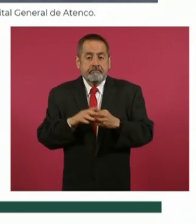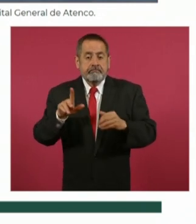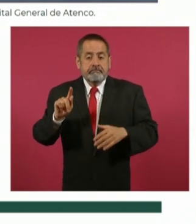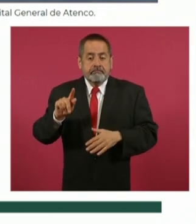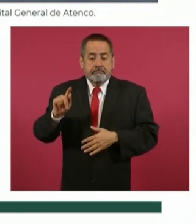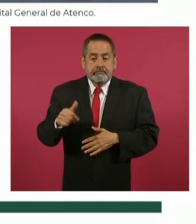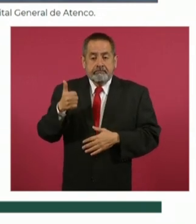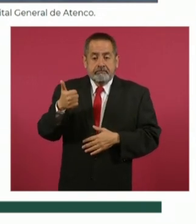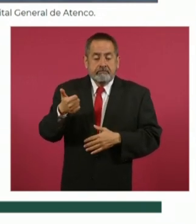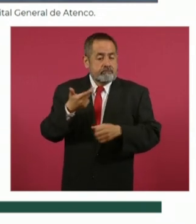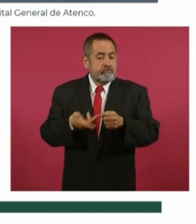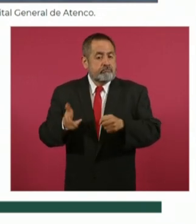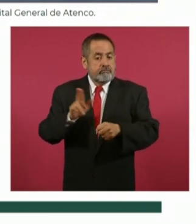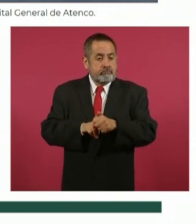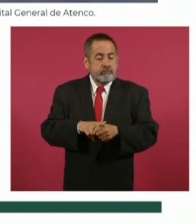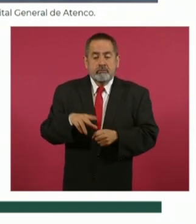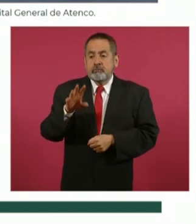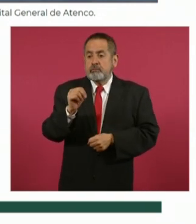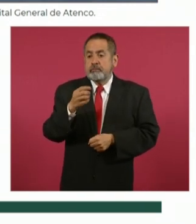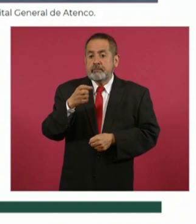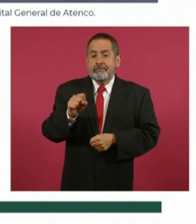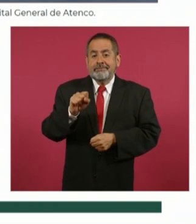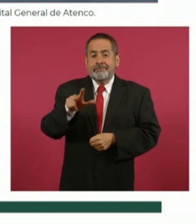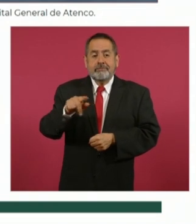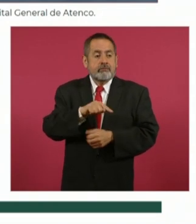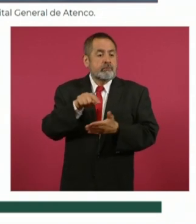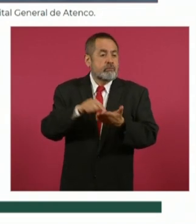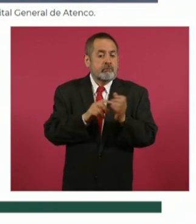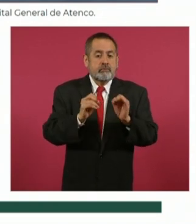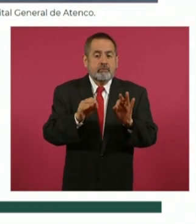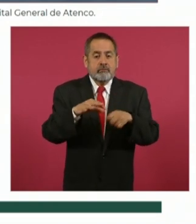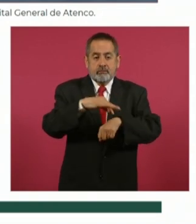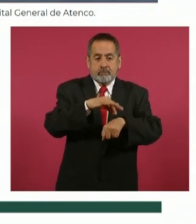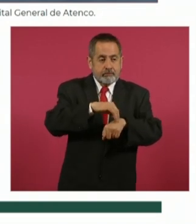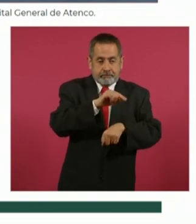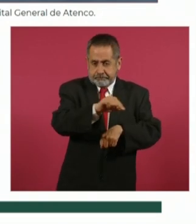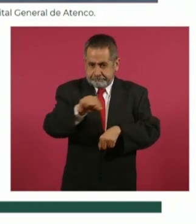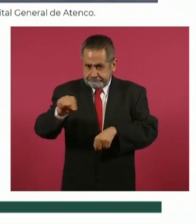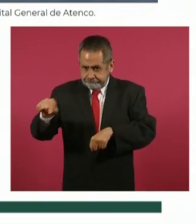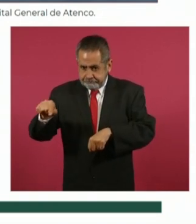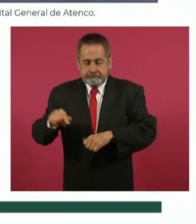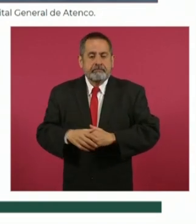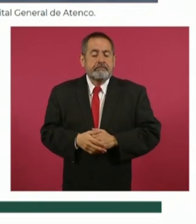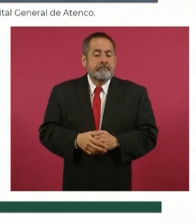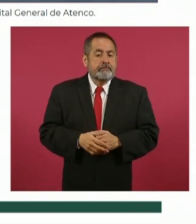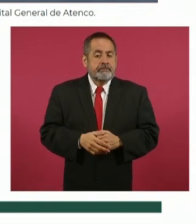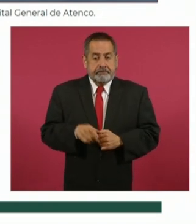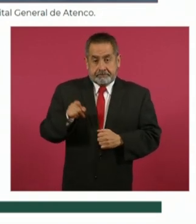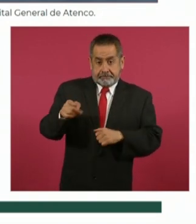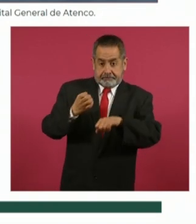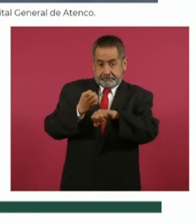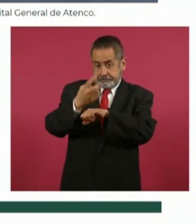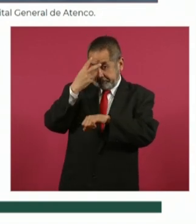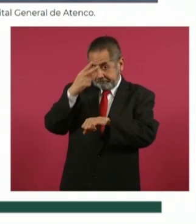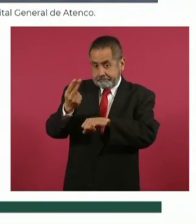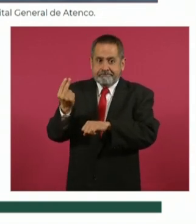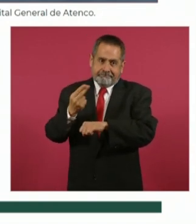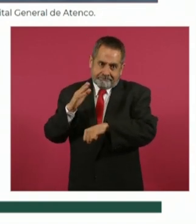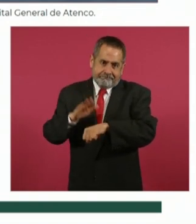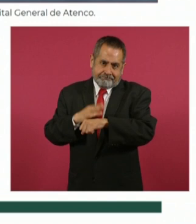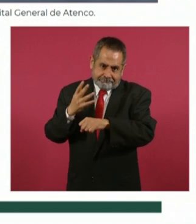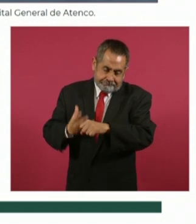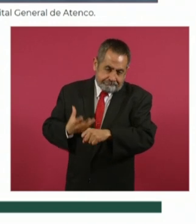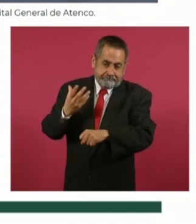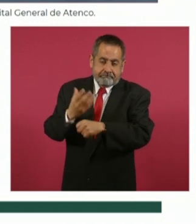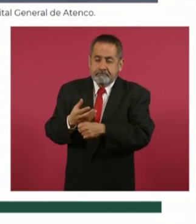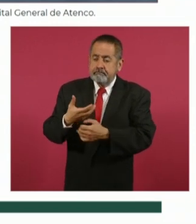y 968 centros de salud. En la primera etapa del equipamiento para el Estado de México, que requiere todavía más,